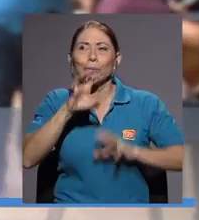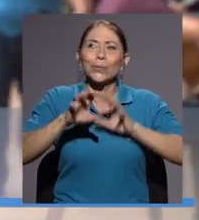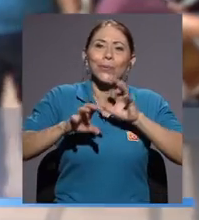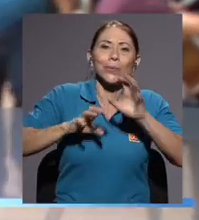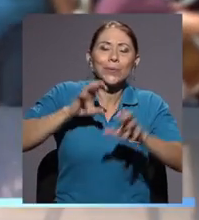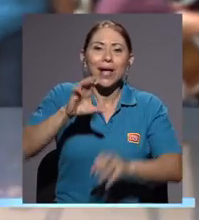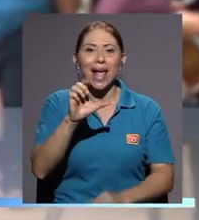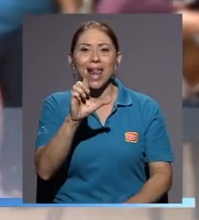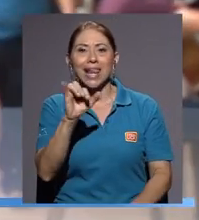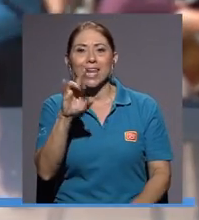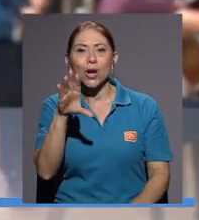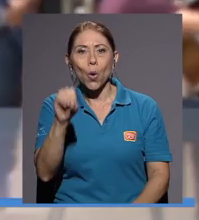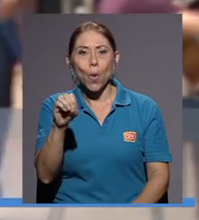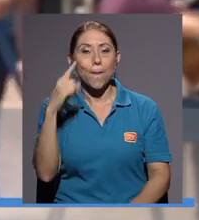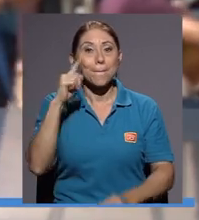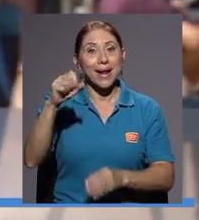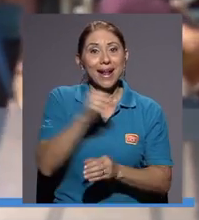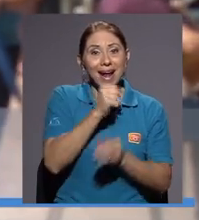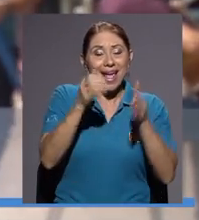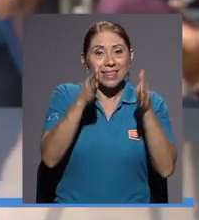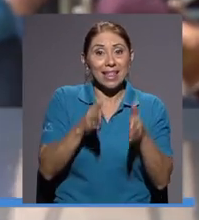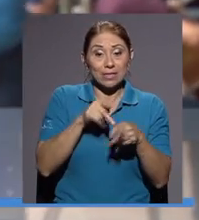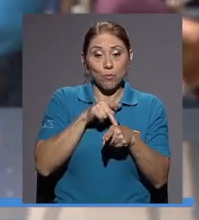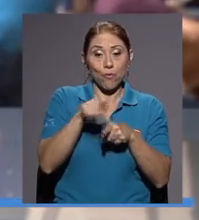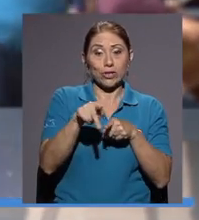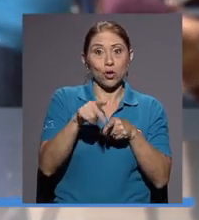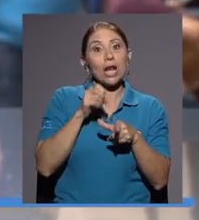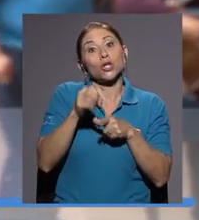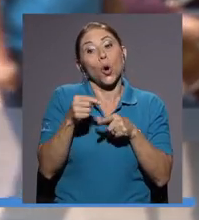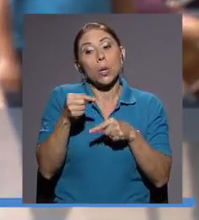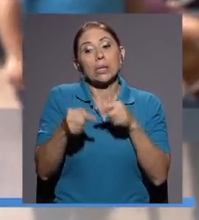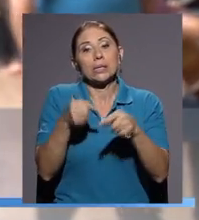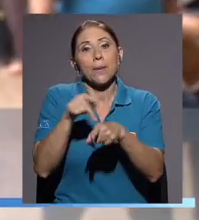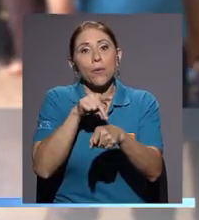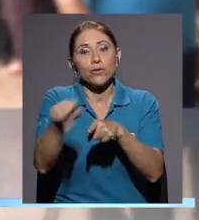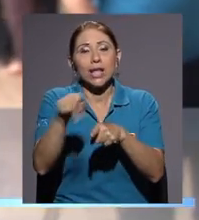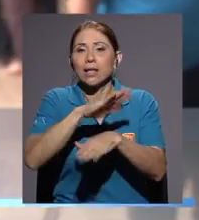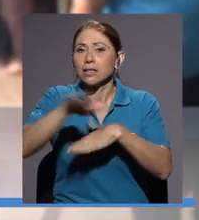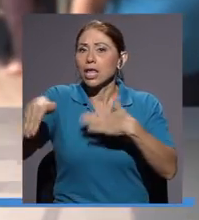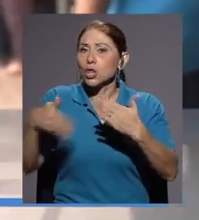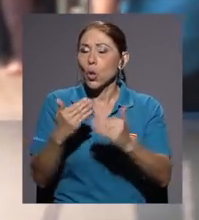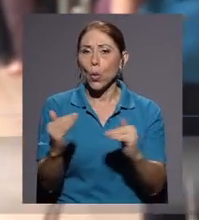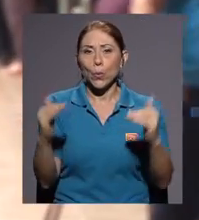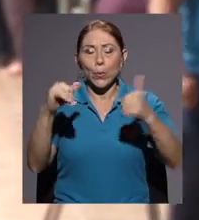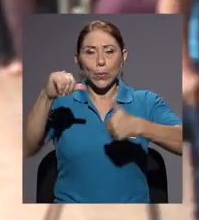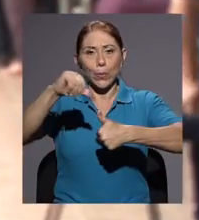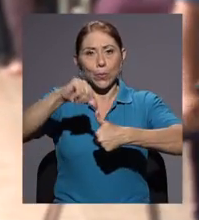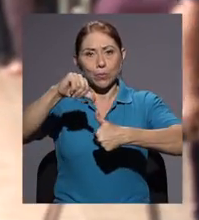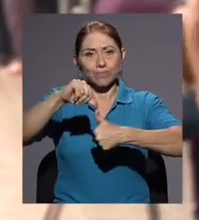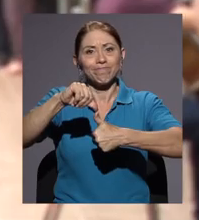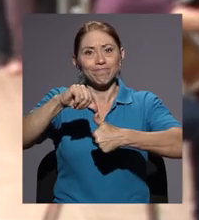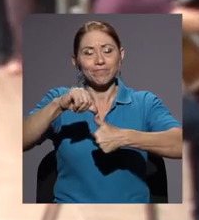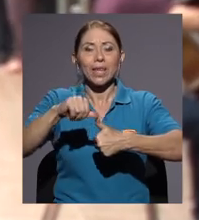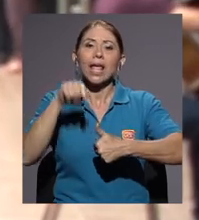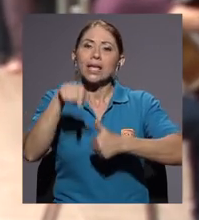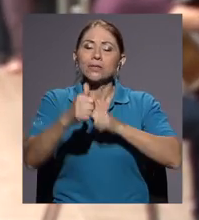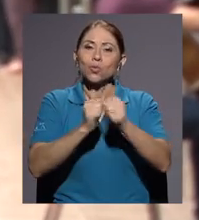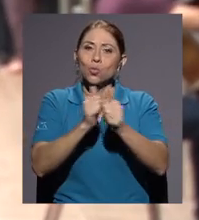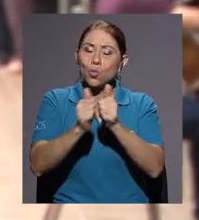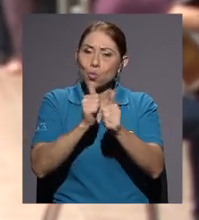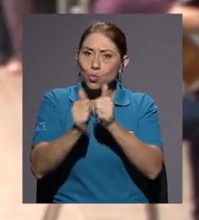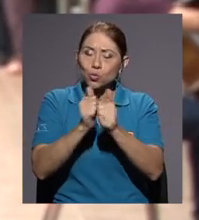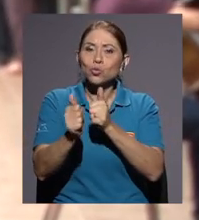cantantes profesionales o en vías de serlo de toda la región centroamericana, y pues es un concurso que